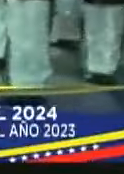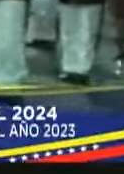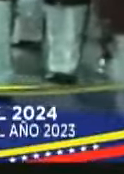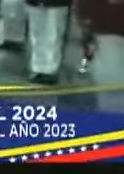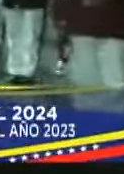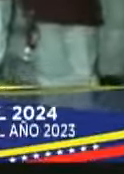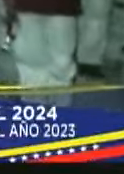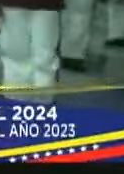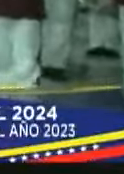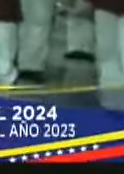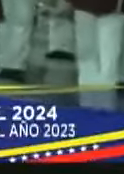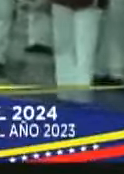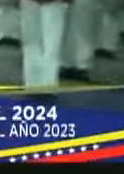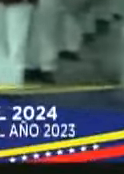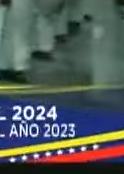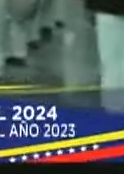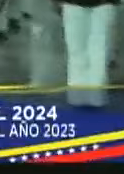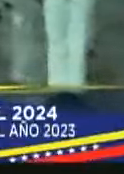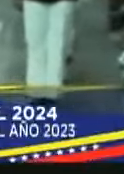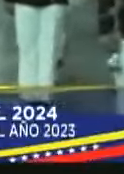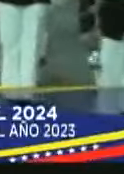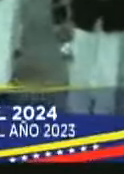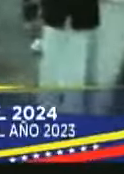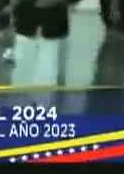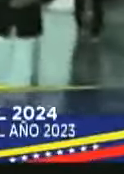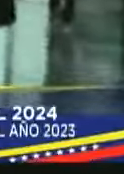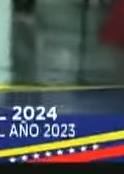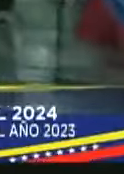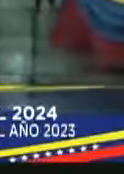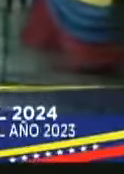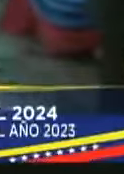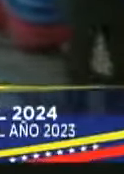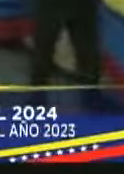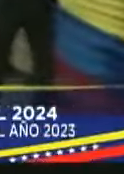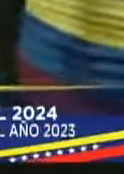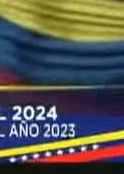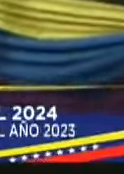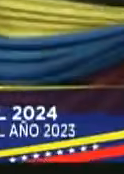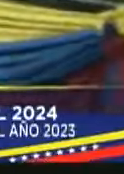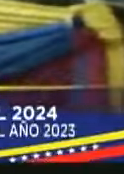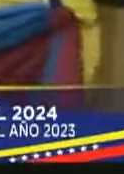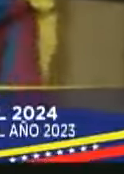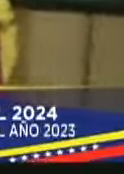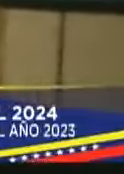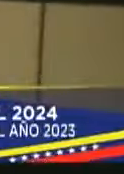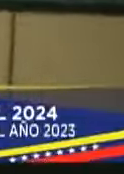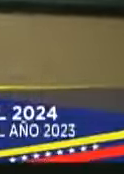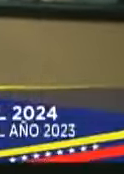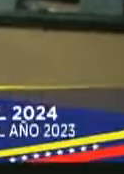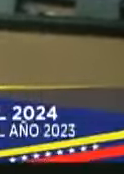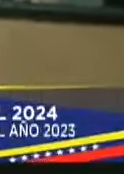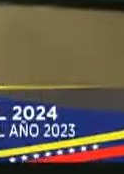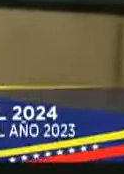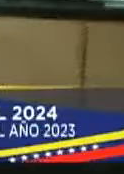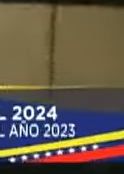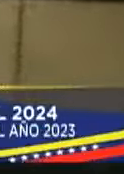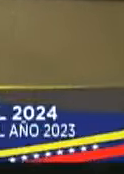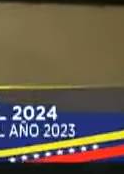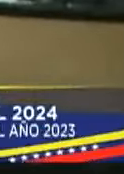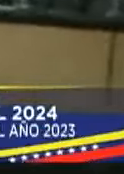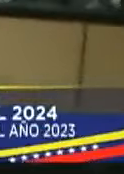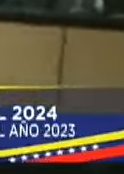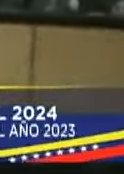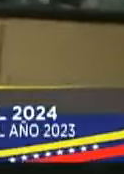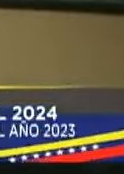realizadas durante el ejercicio fiscal 2023. Más temprano, el jefe de Estado hacía referencia en su red social